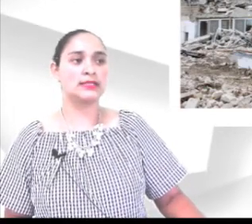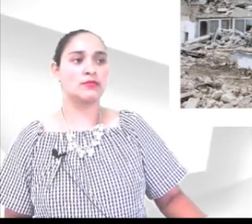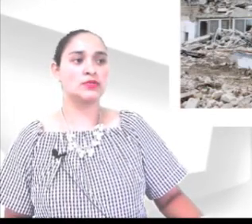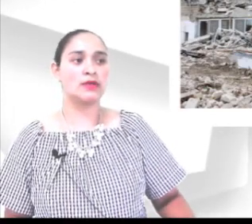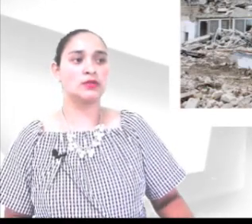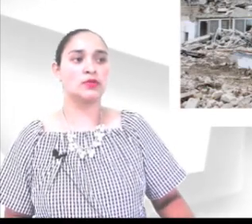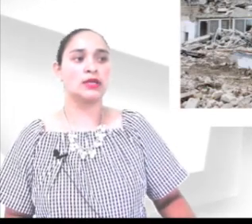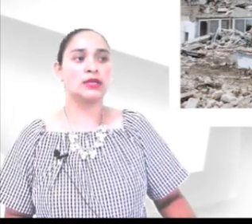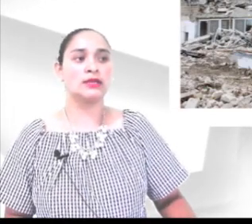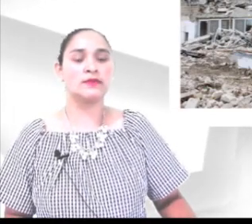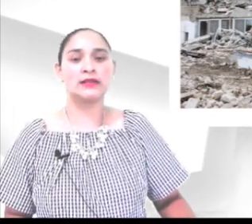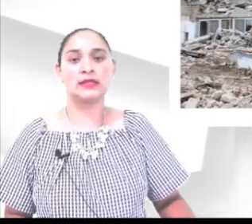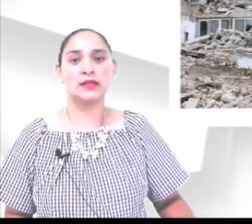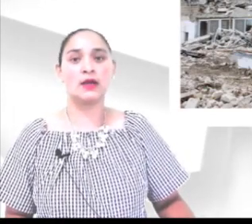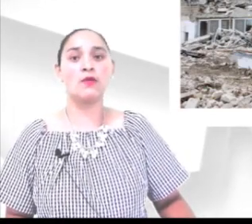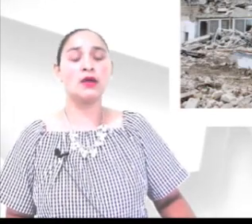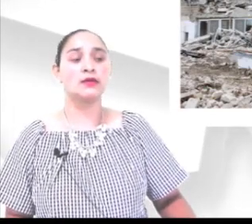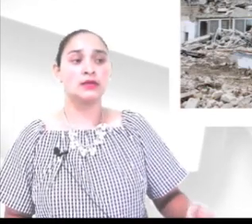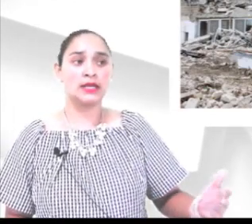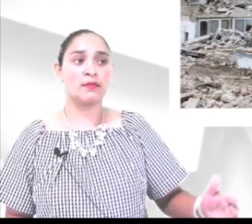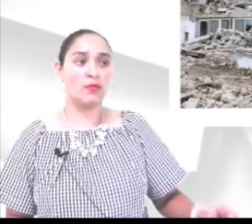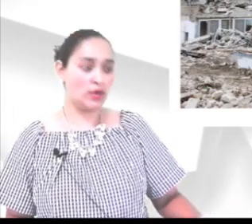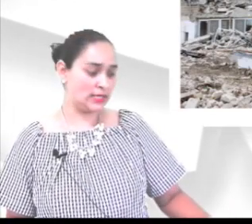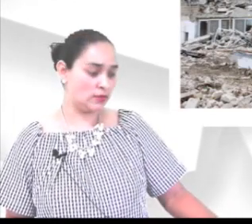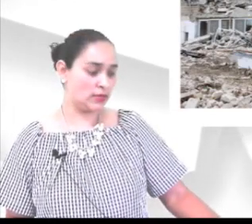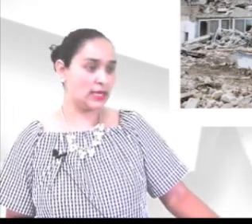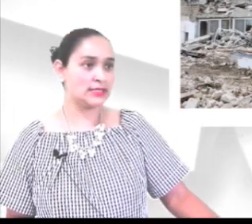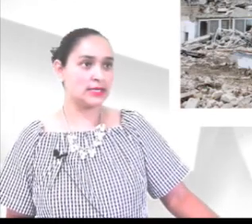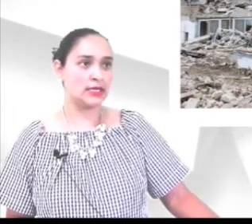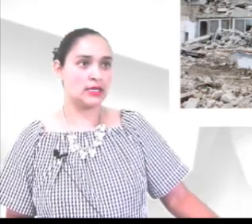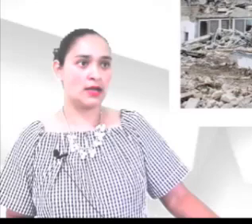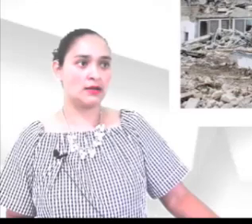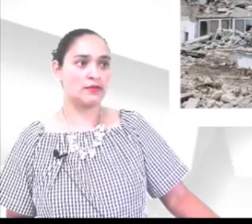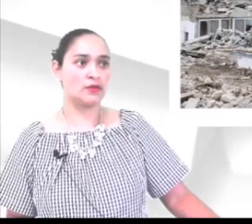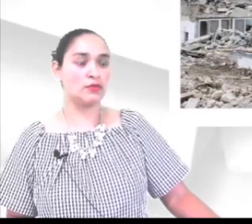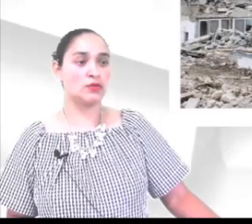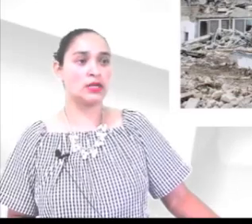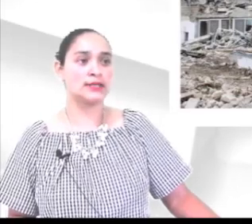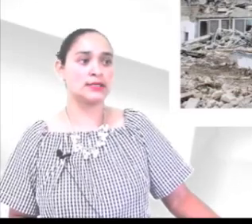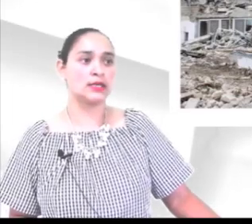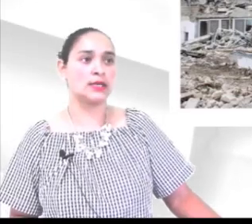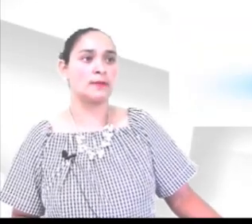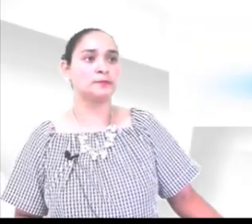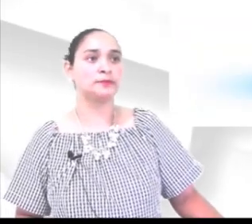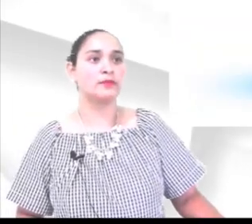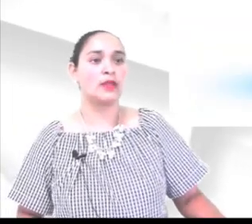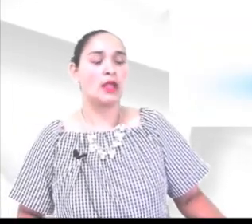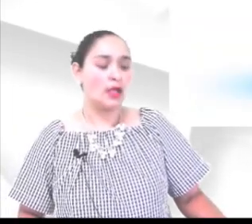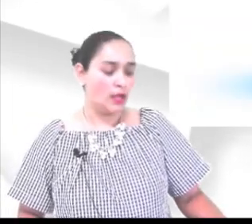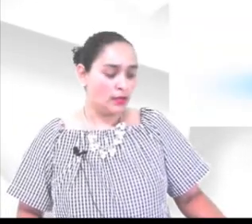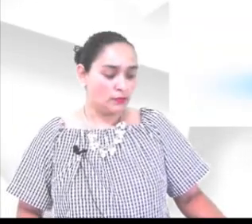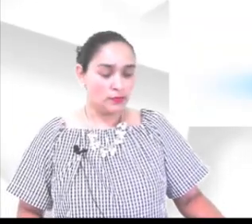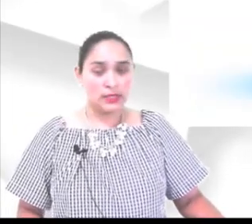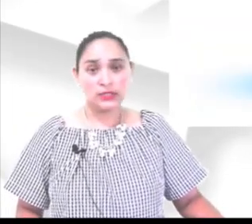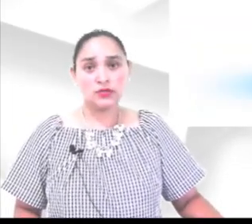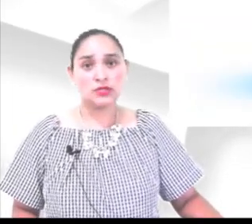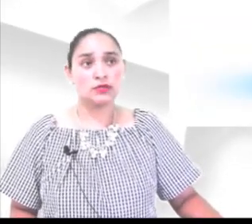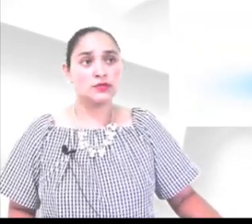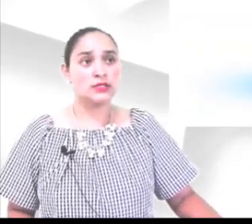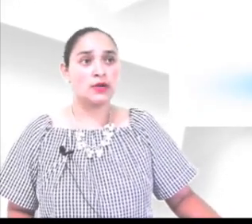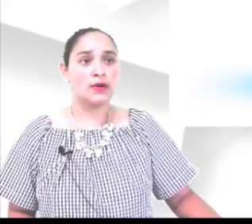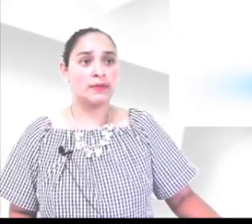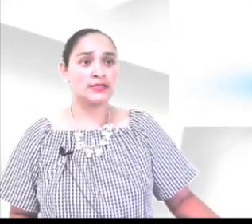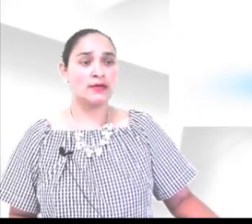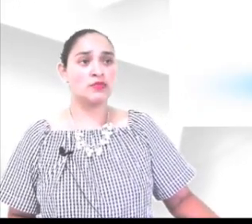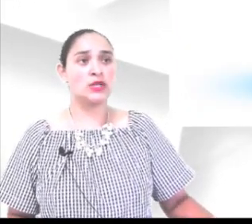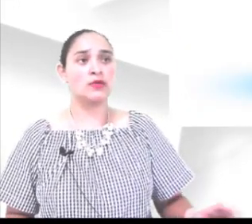¿verdad? Que estamos hablando de que es falta de agua, le llamamos lo que es la sequía, el fenómeno de la sequía. Muy bien, niños,